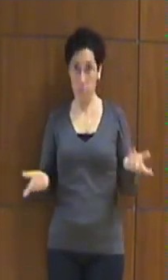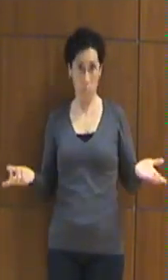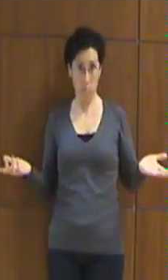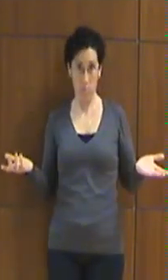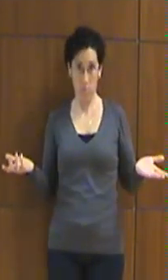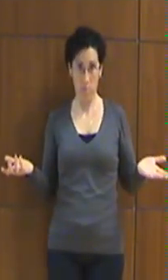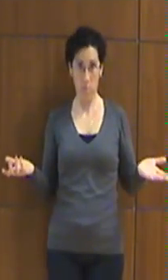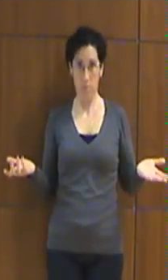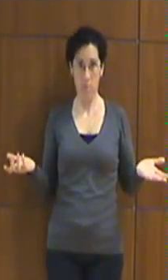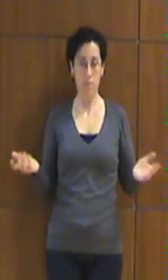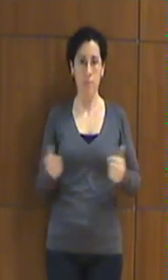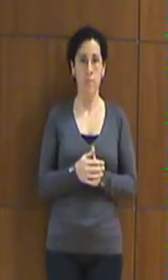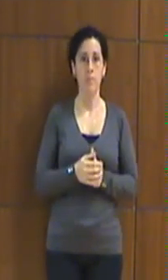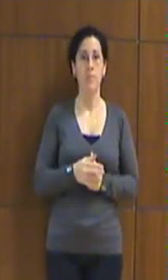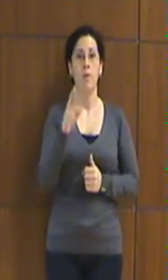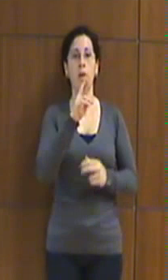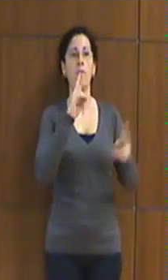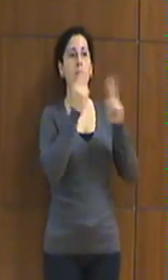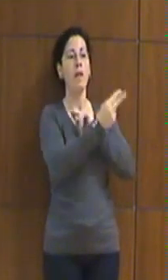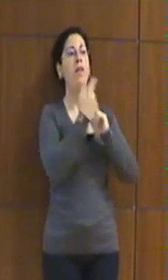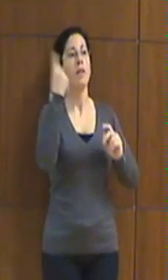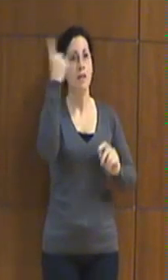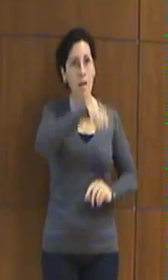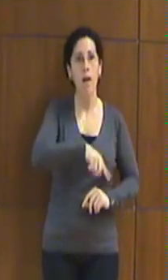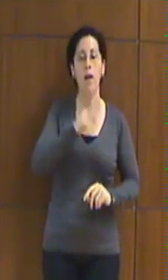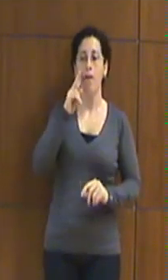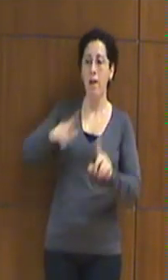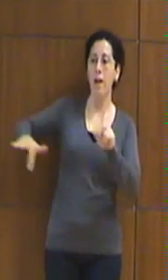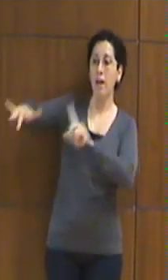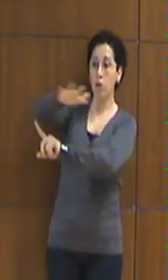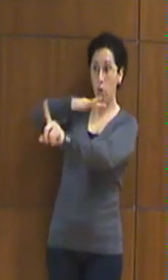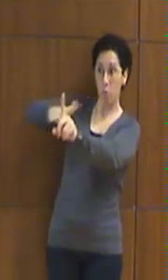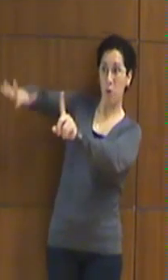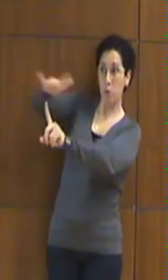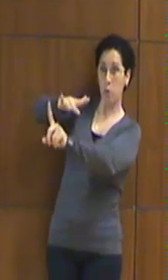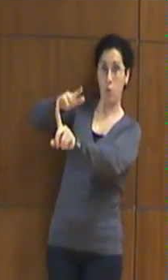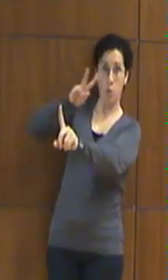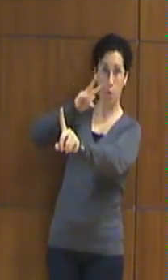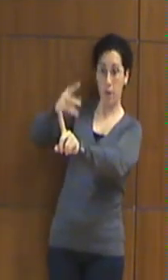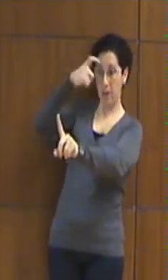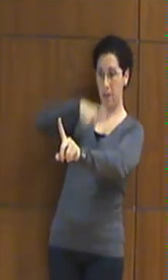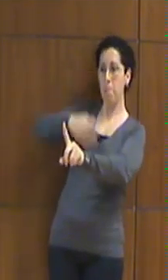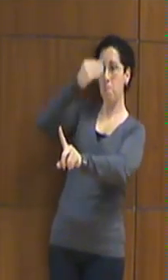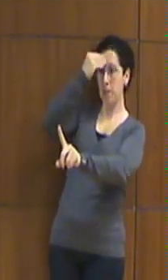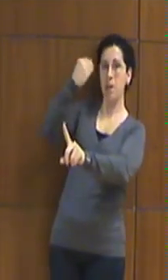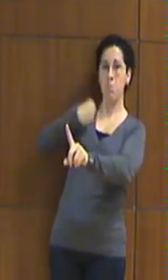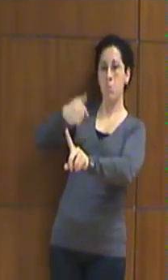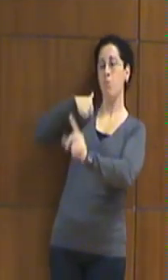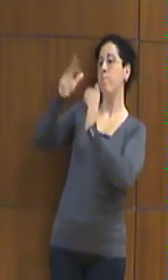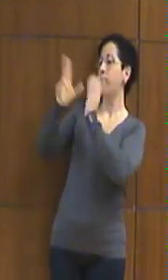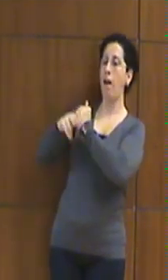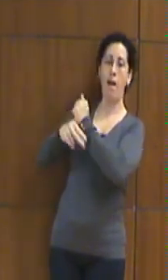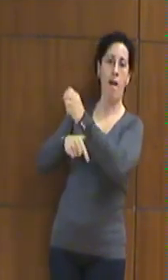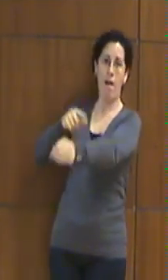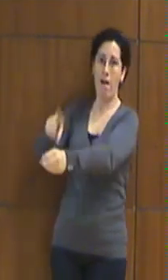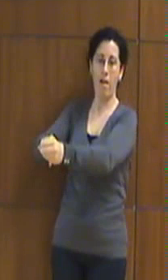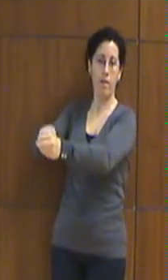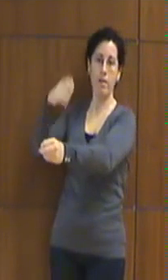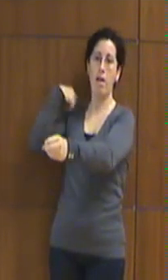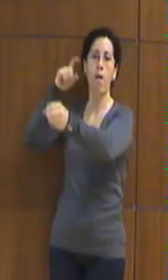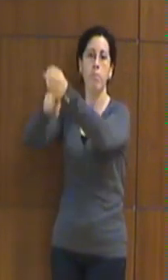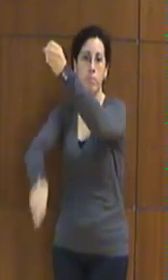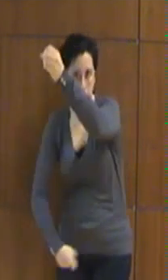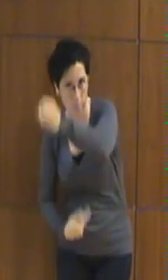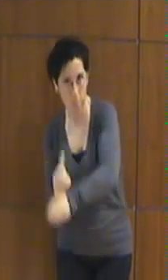personas que creen que lo ven en su entorno, pero ellas mismas se están creyendo que han llegado tarde a eso. Es que yo creo que es un tema de adaptación,